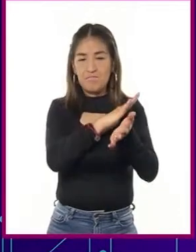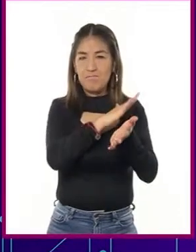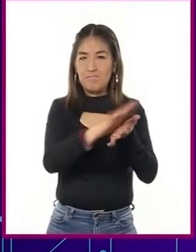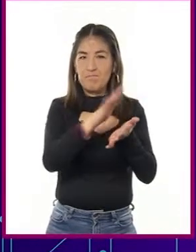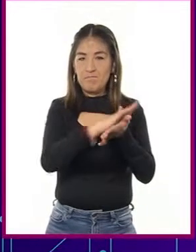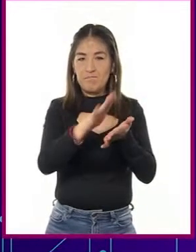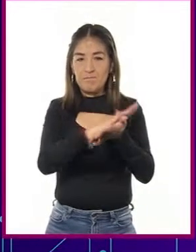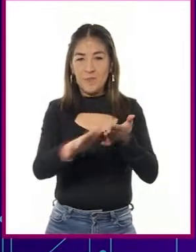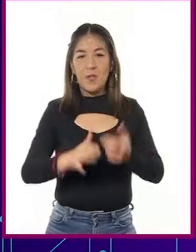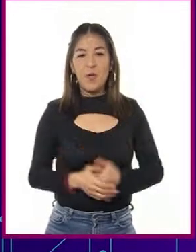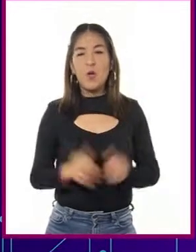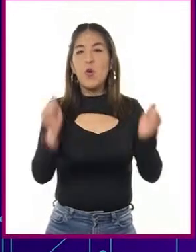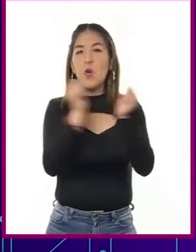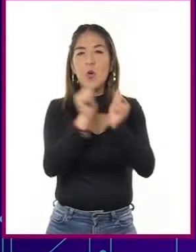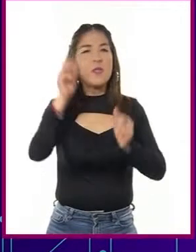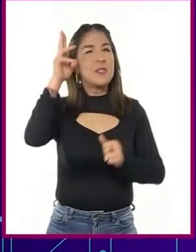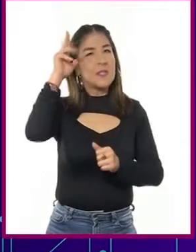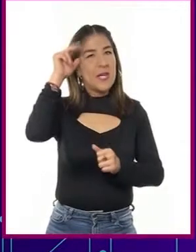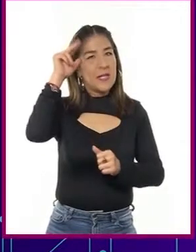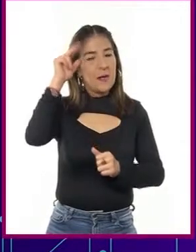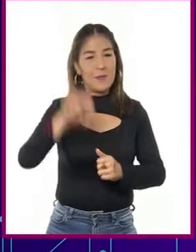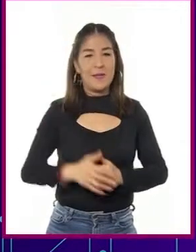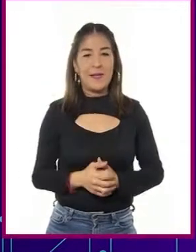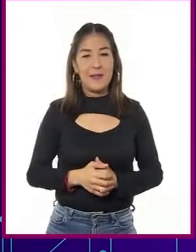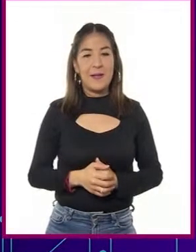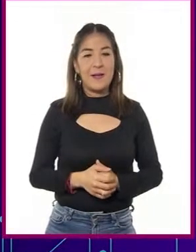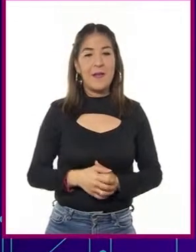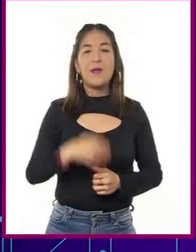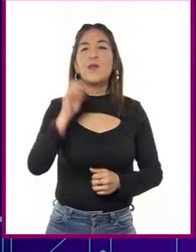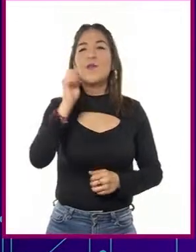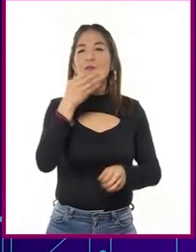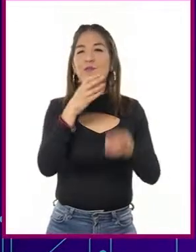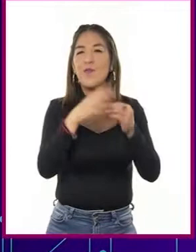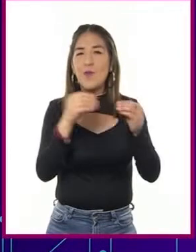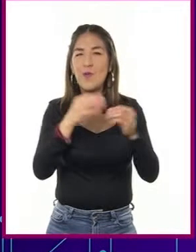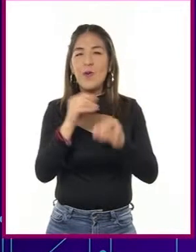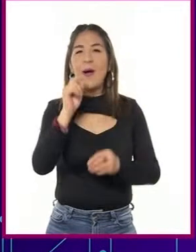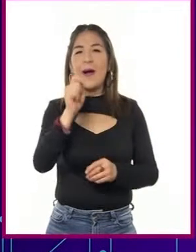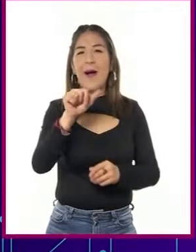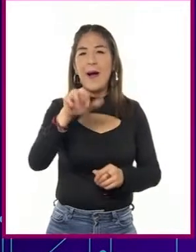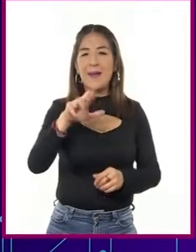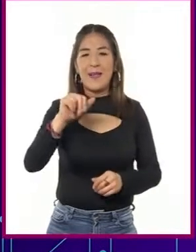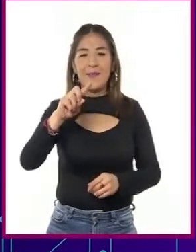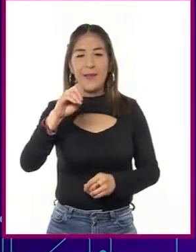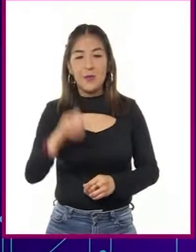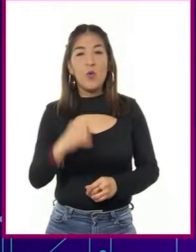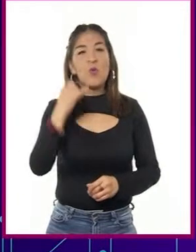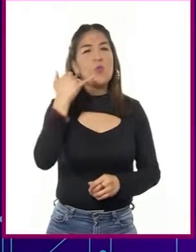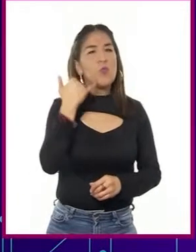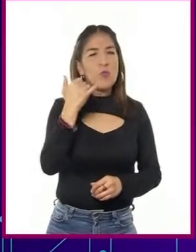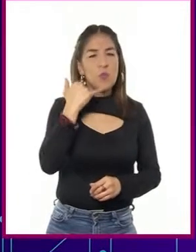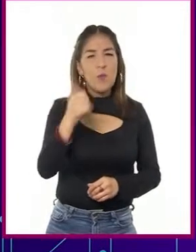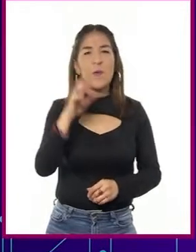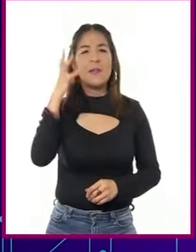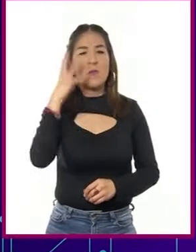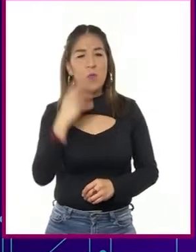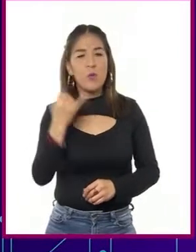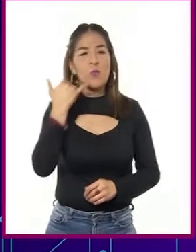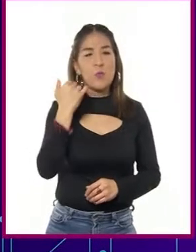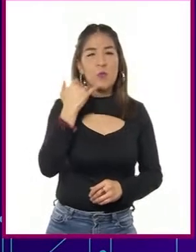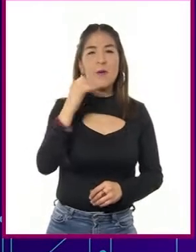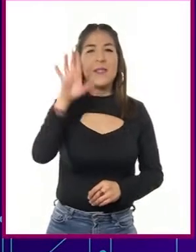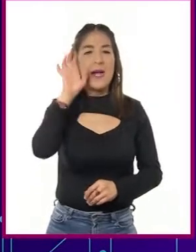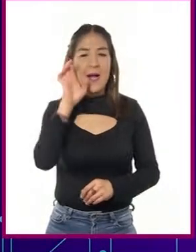con zanahoria, arándanos, jugo de limón, jugo de naranja,